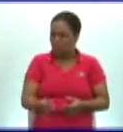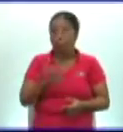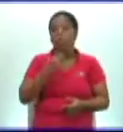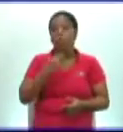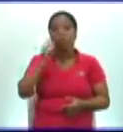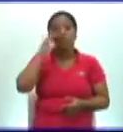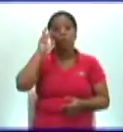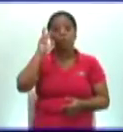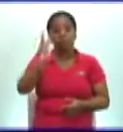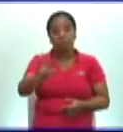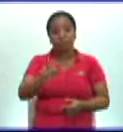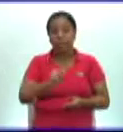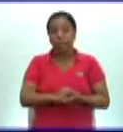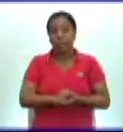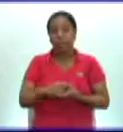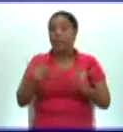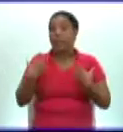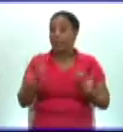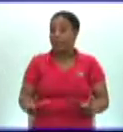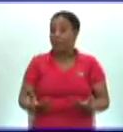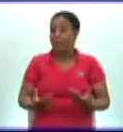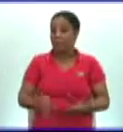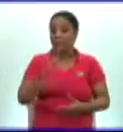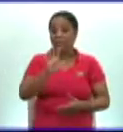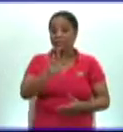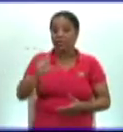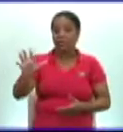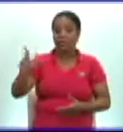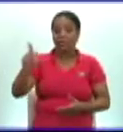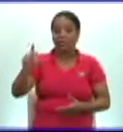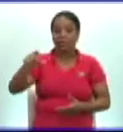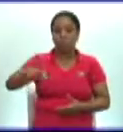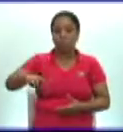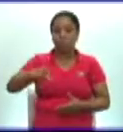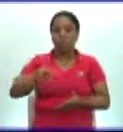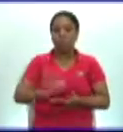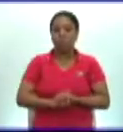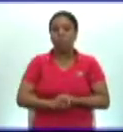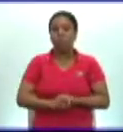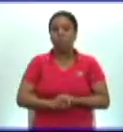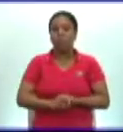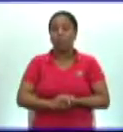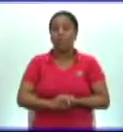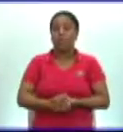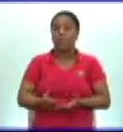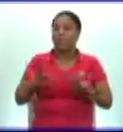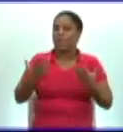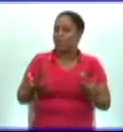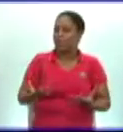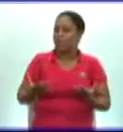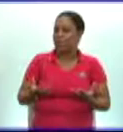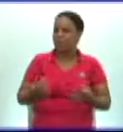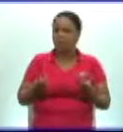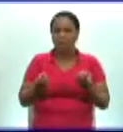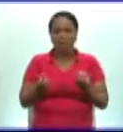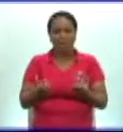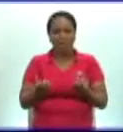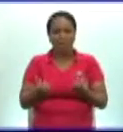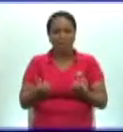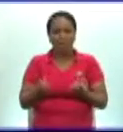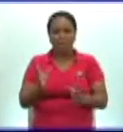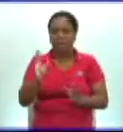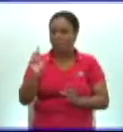estudiante plantea que pesa 55 kilogramos y peso y masa estamos hablando de la